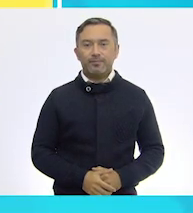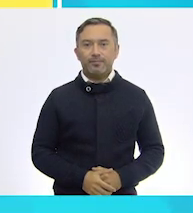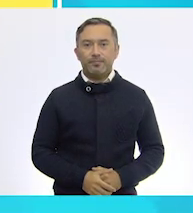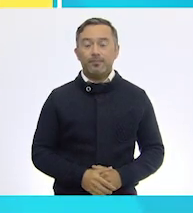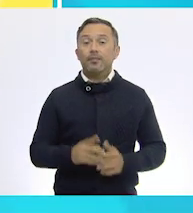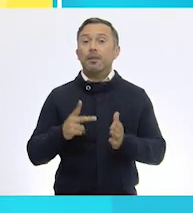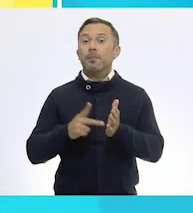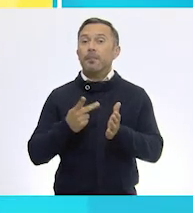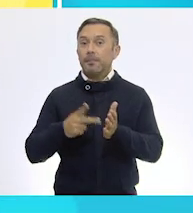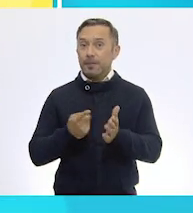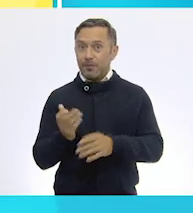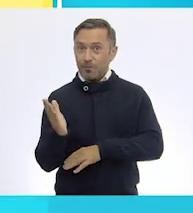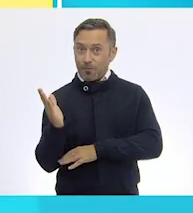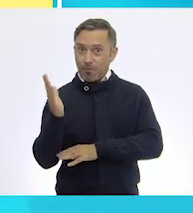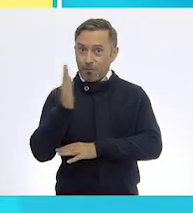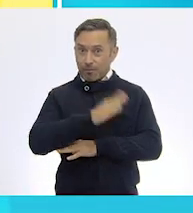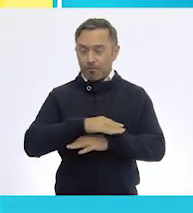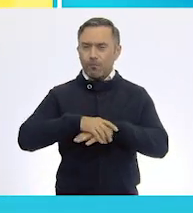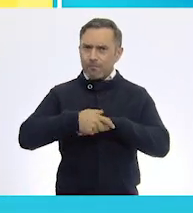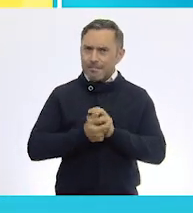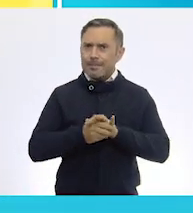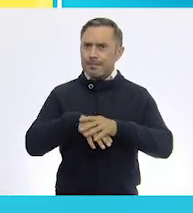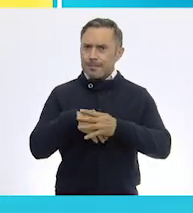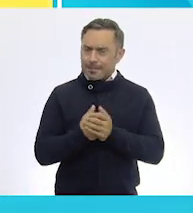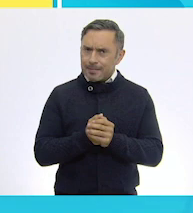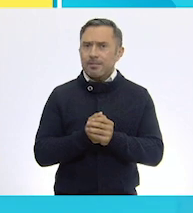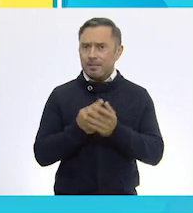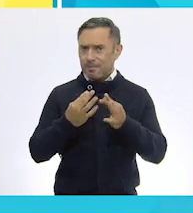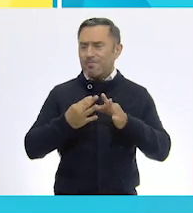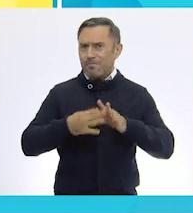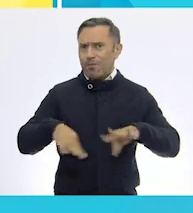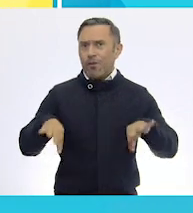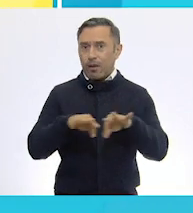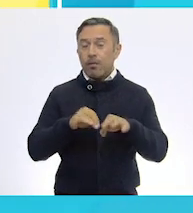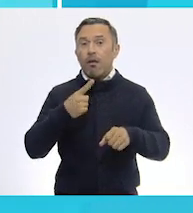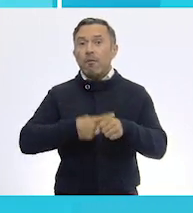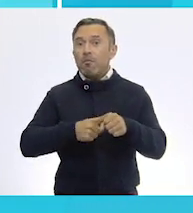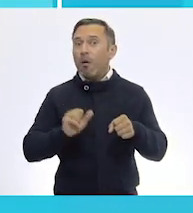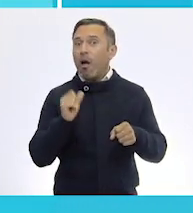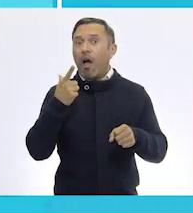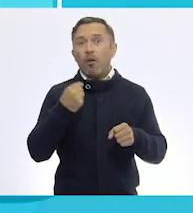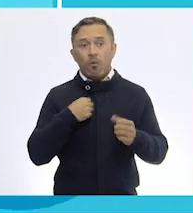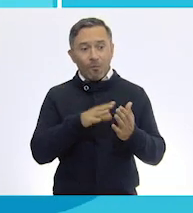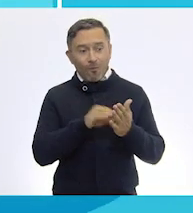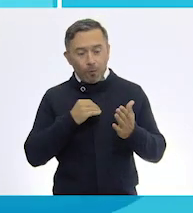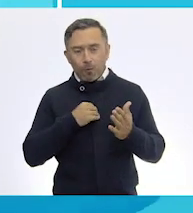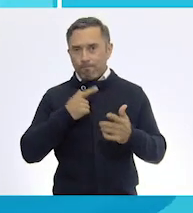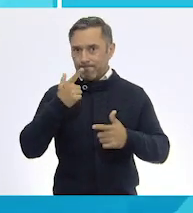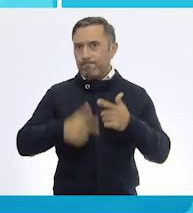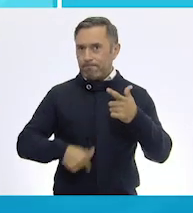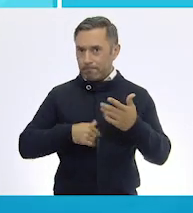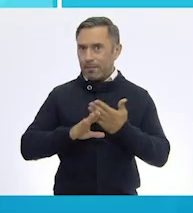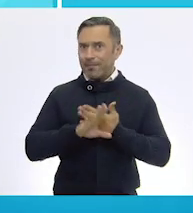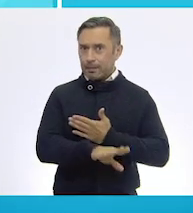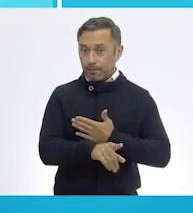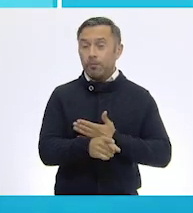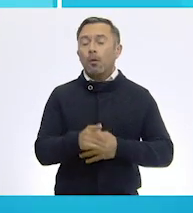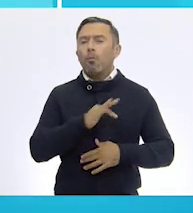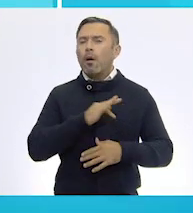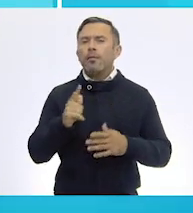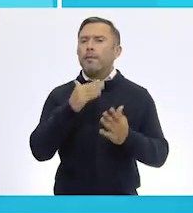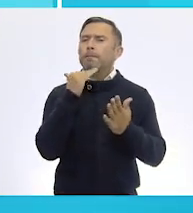Lavarnos las manos varias veces al día es importante para prevenir cualquier enfermedad. Sigue estos pasos para